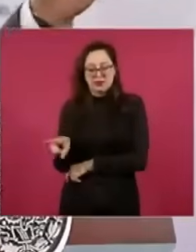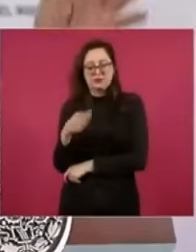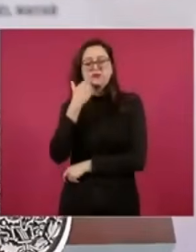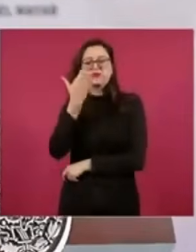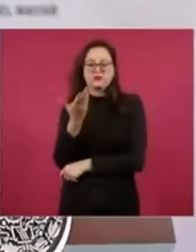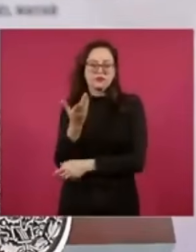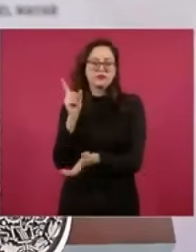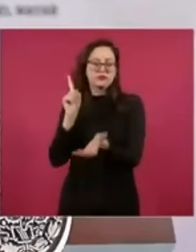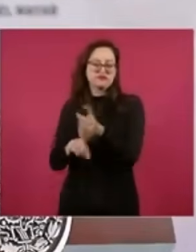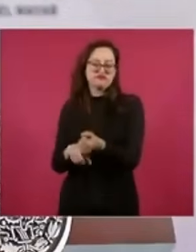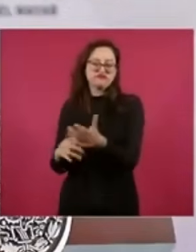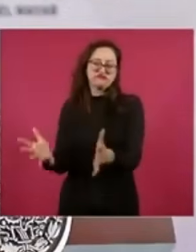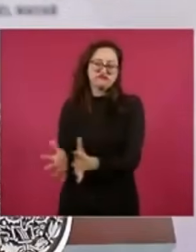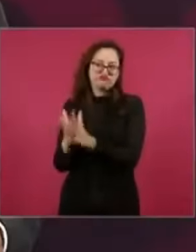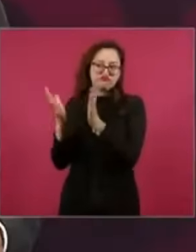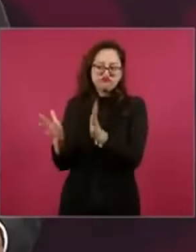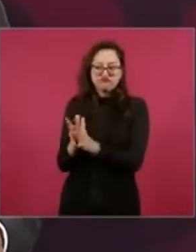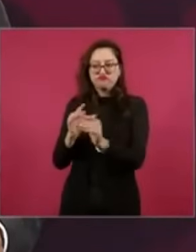consolidar Morena.